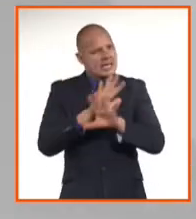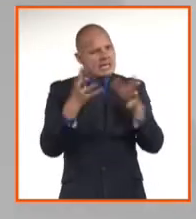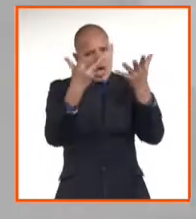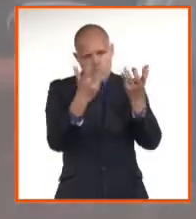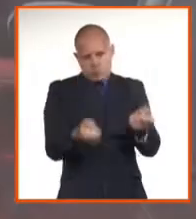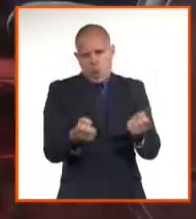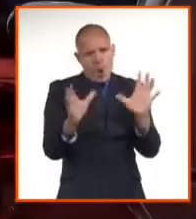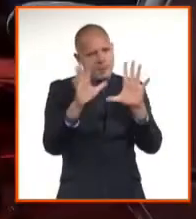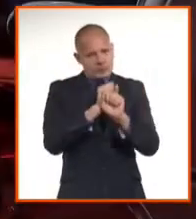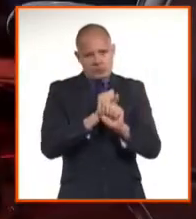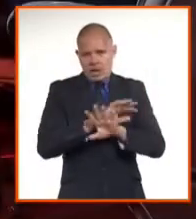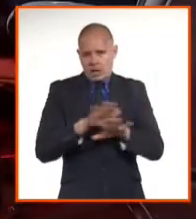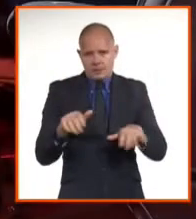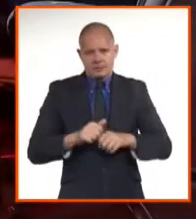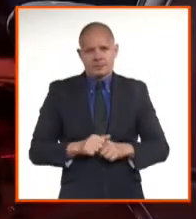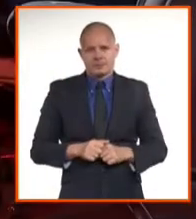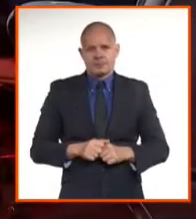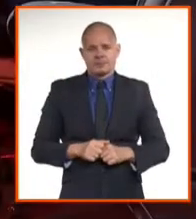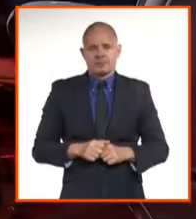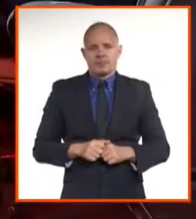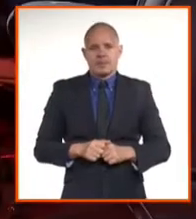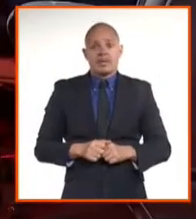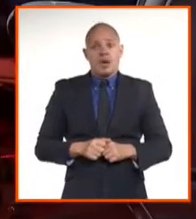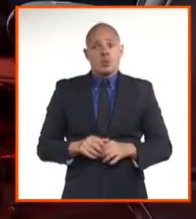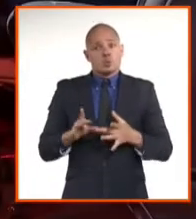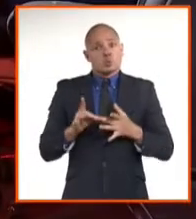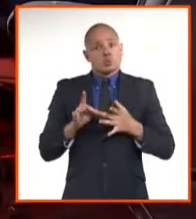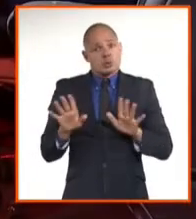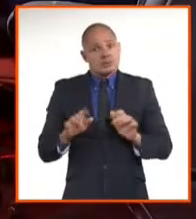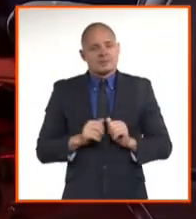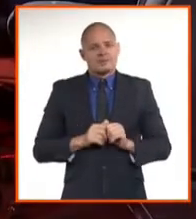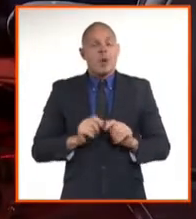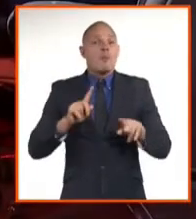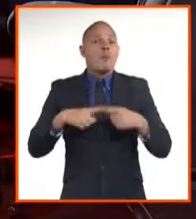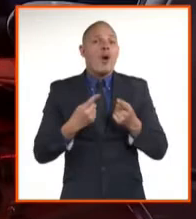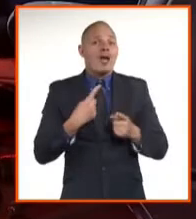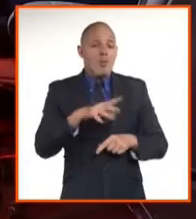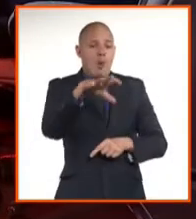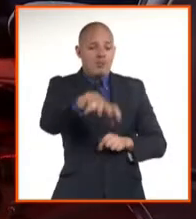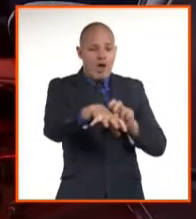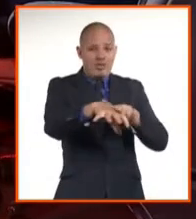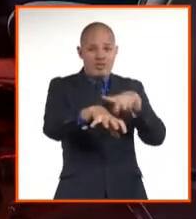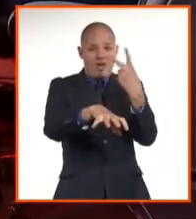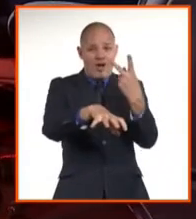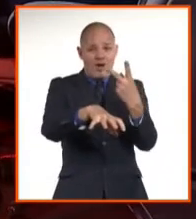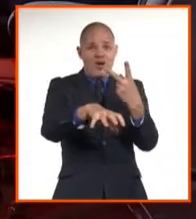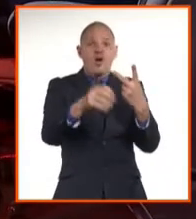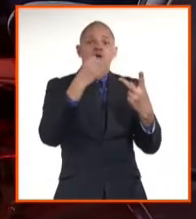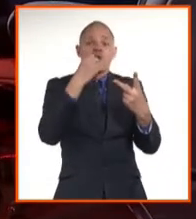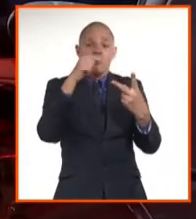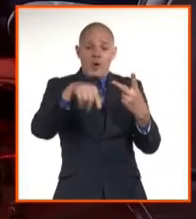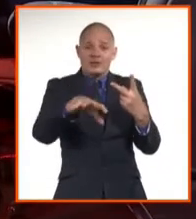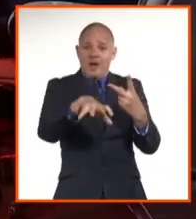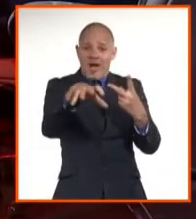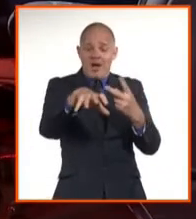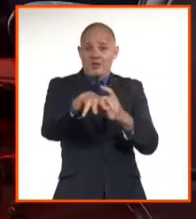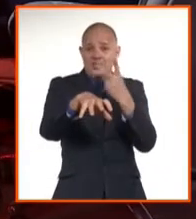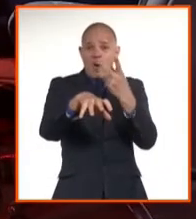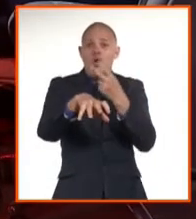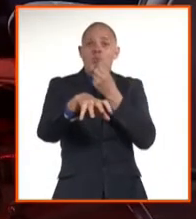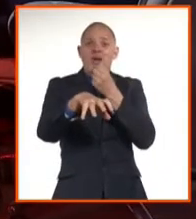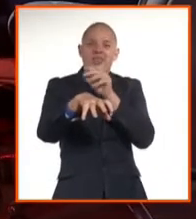que pudiera coger el incendio otras áreas importantes de la unidad 2 o incluso extenderse a la unidad 1.